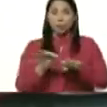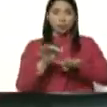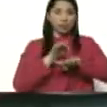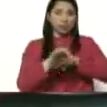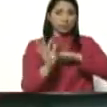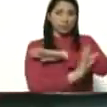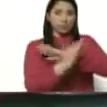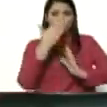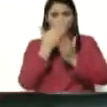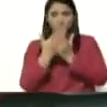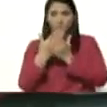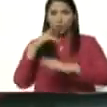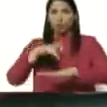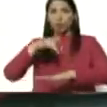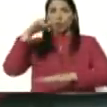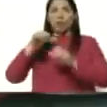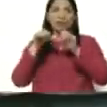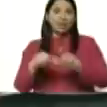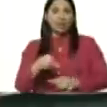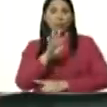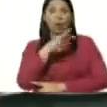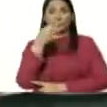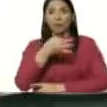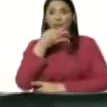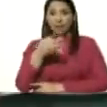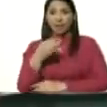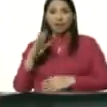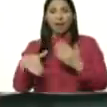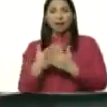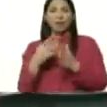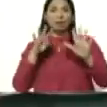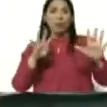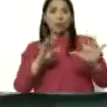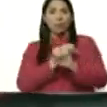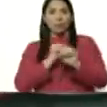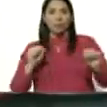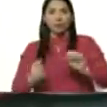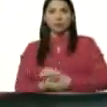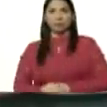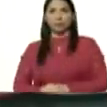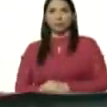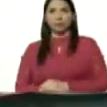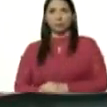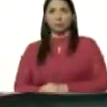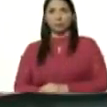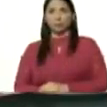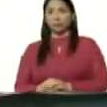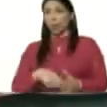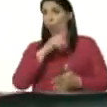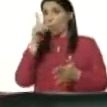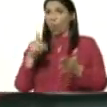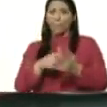bueno, hay un toque de queda de 4 de la tarde a 9 de la mañana. De resto, es